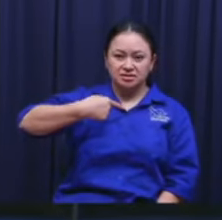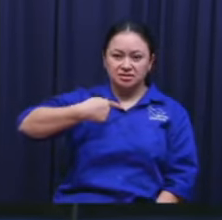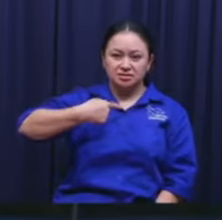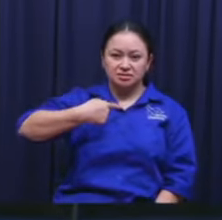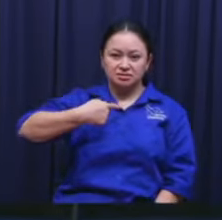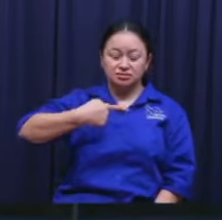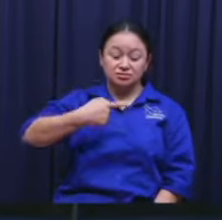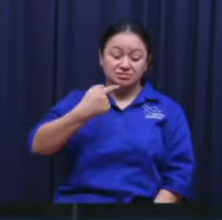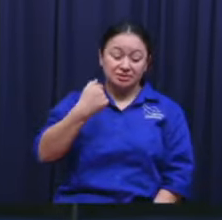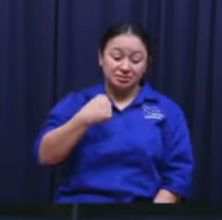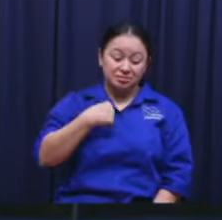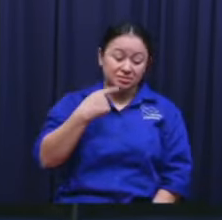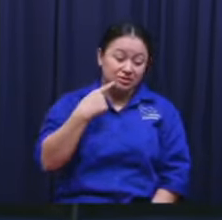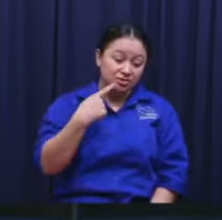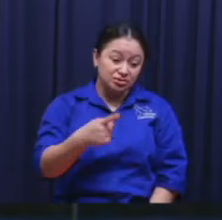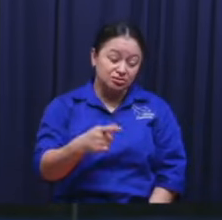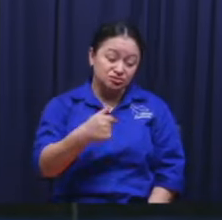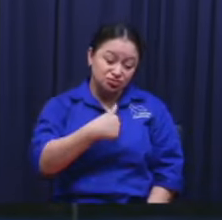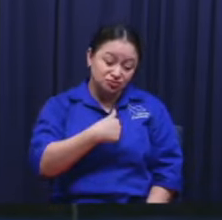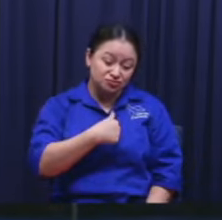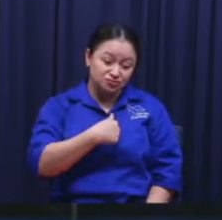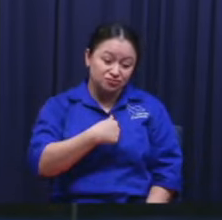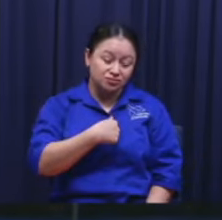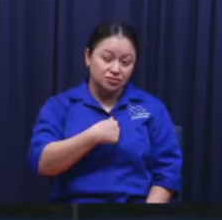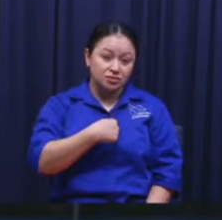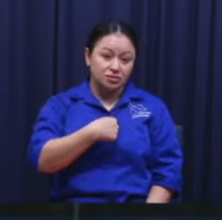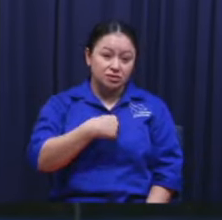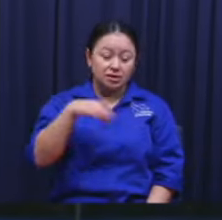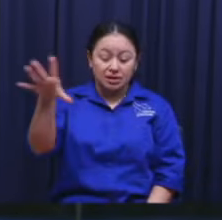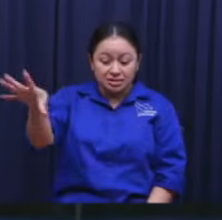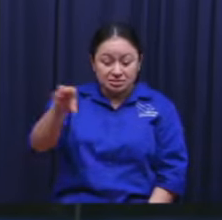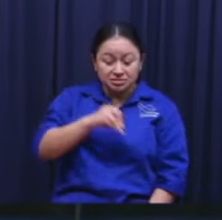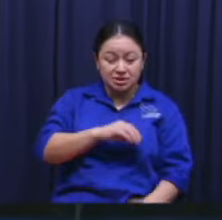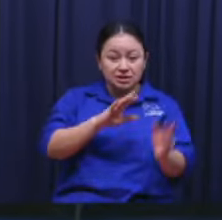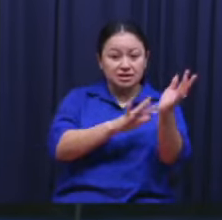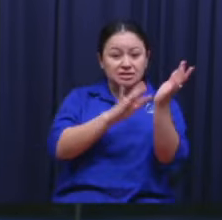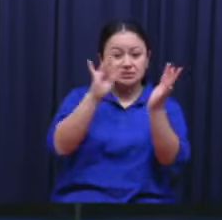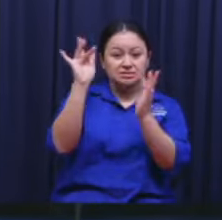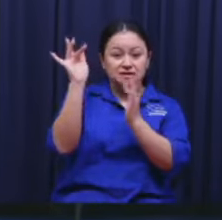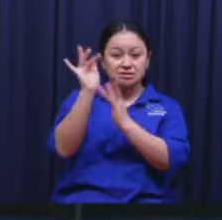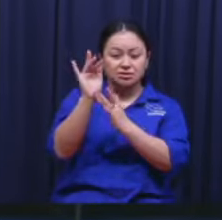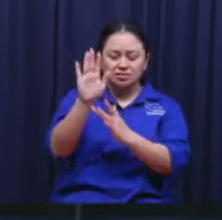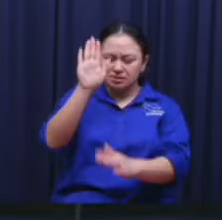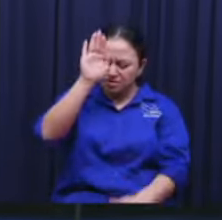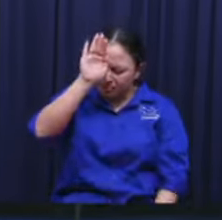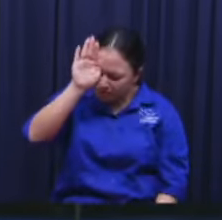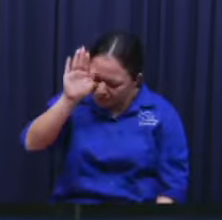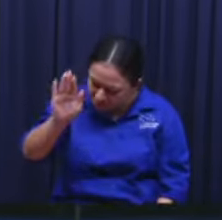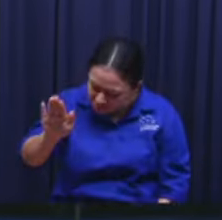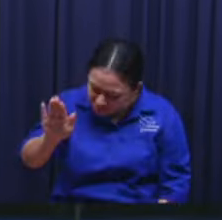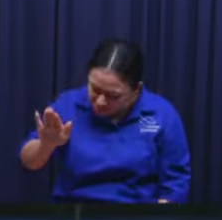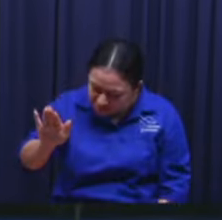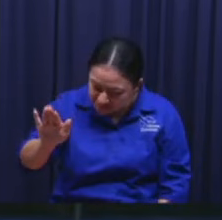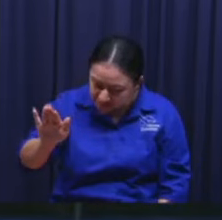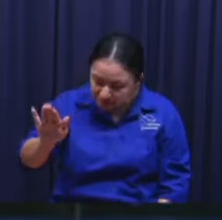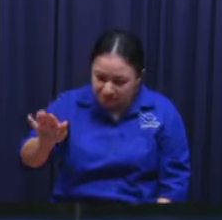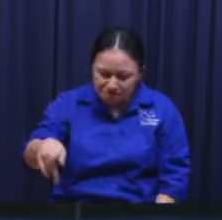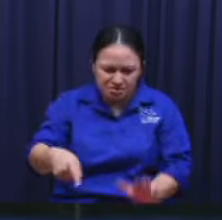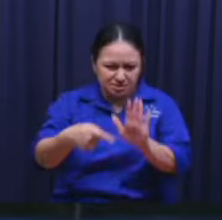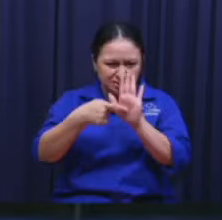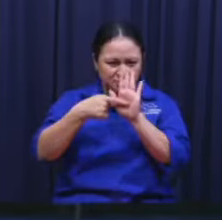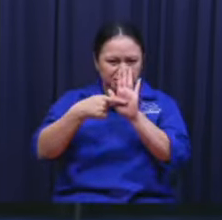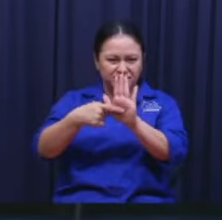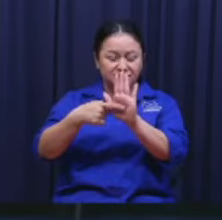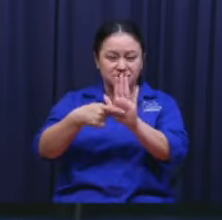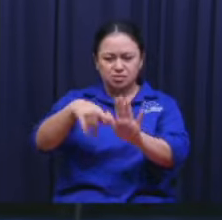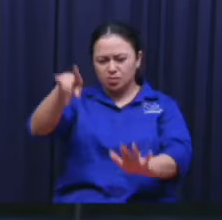pasando esto, acabo de convertirme al Señor, vamos a orar por usted. ¡Pam! Oraron y se le manifestó, ¿eh?